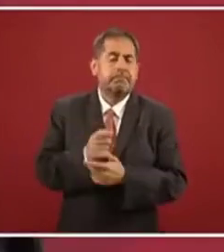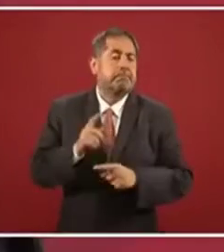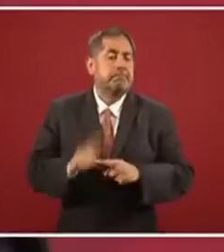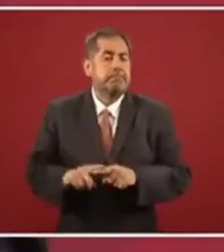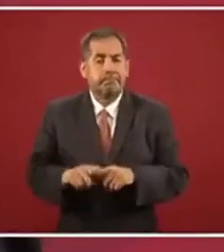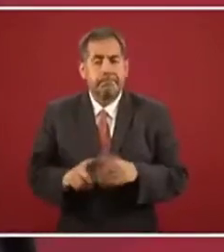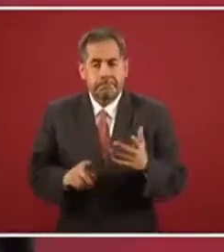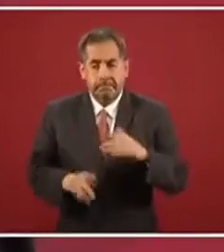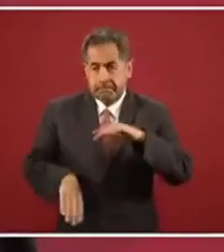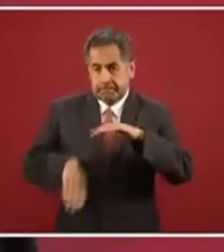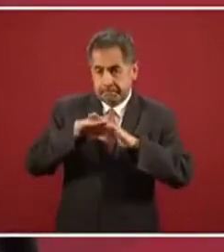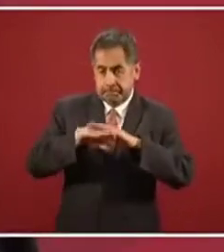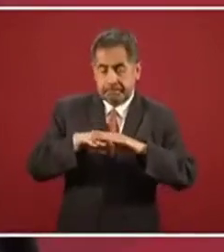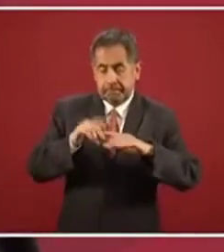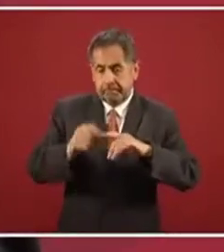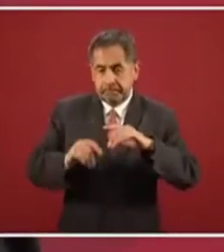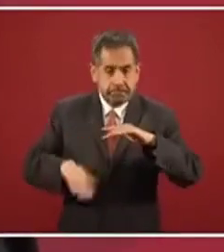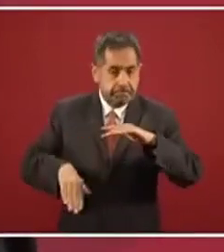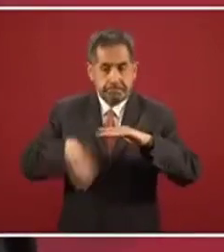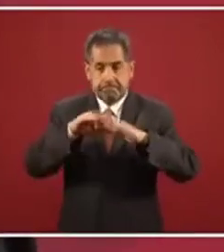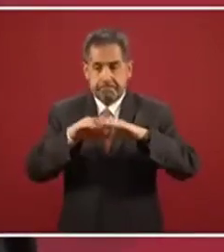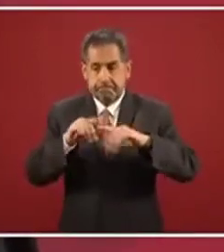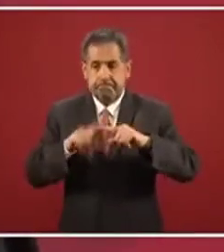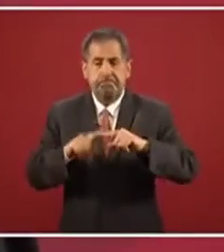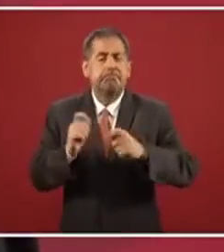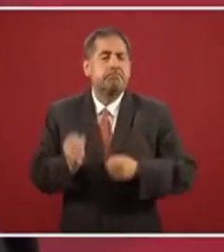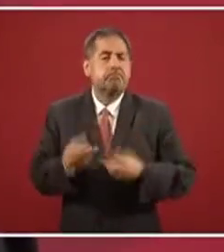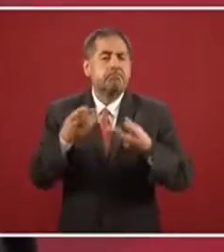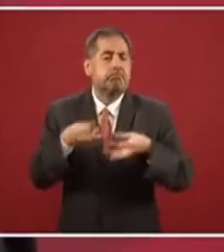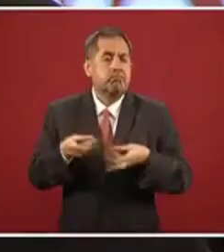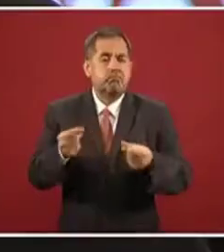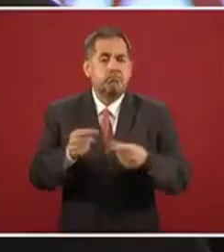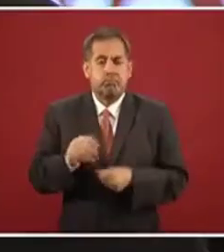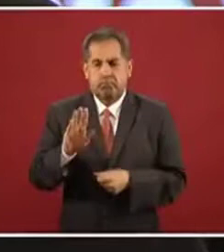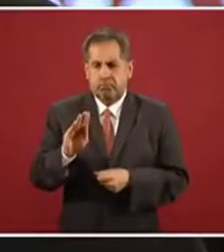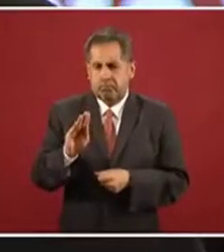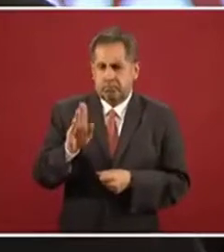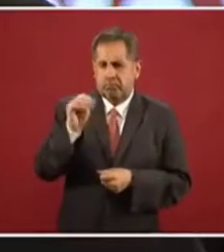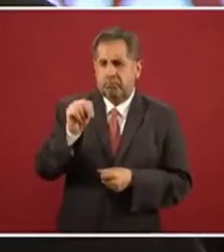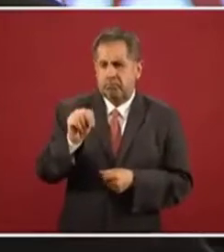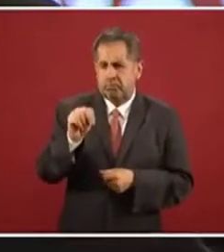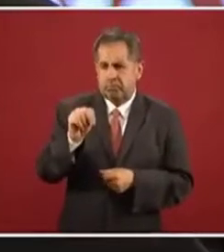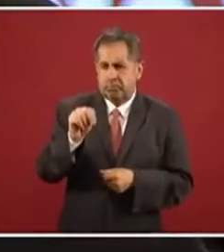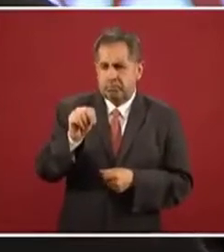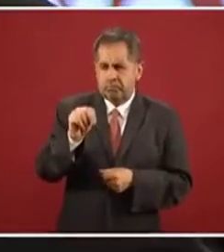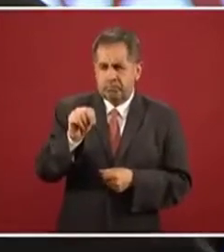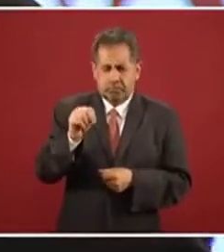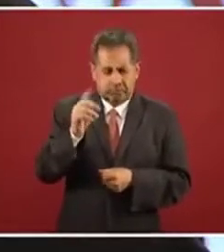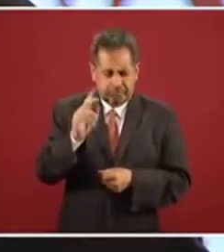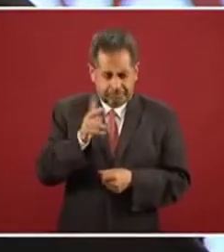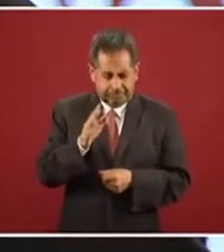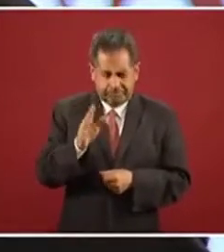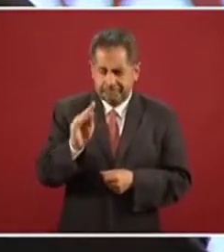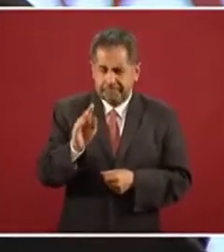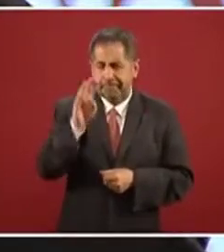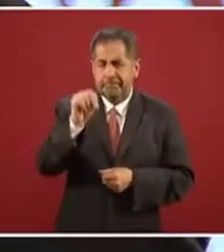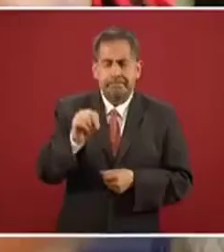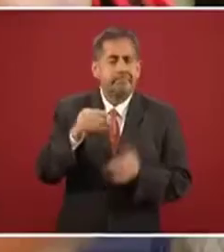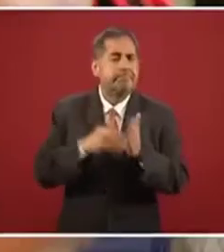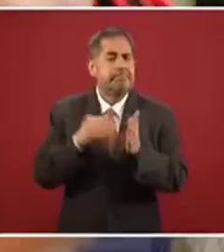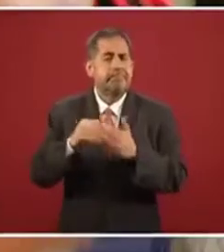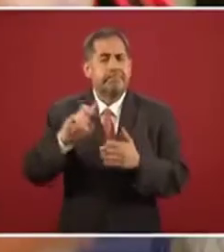hasta, y el año que entra se ejercerá así, son 99, el equivalente a 99 millones de dólares.